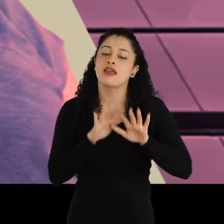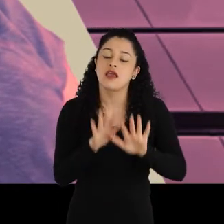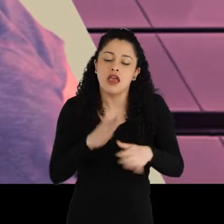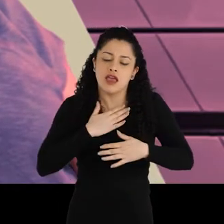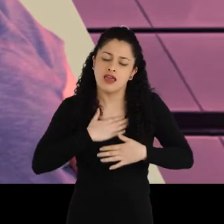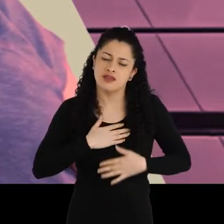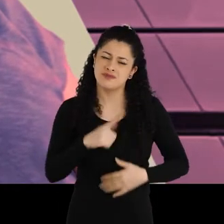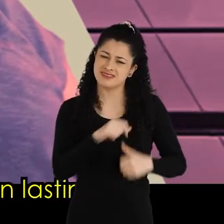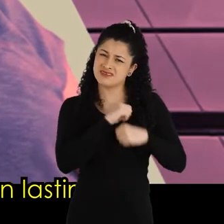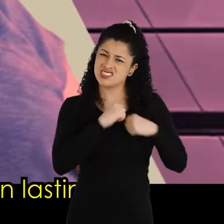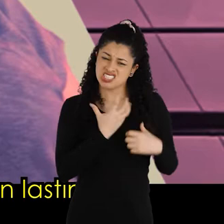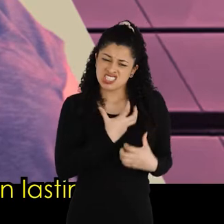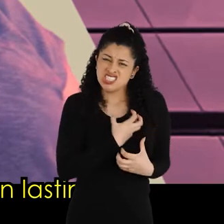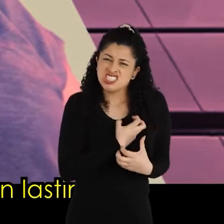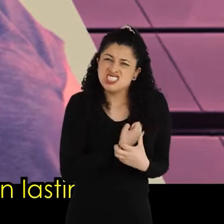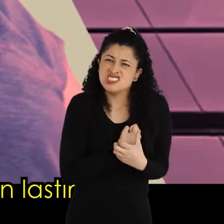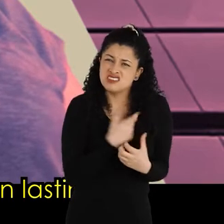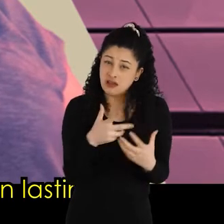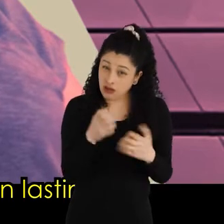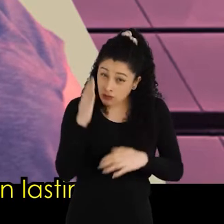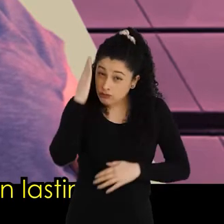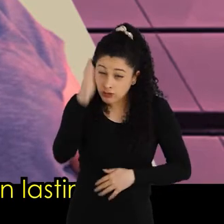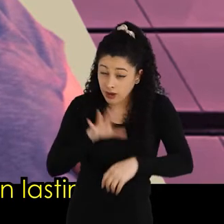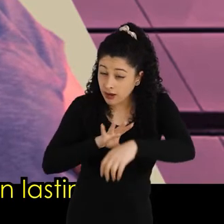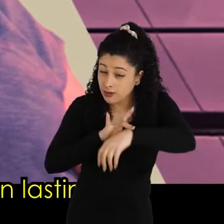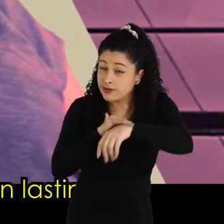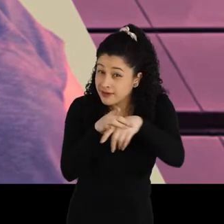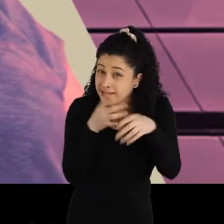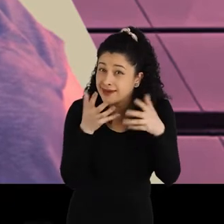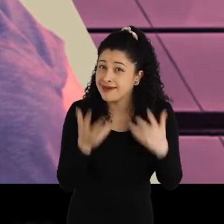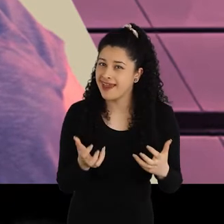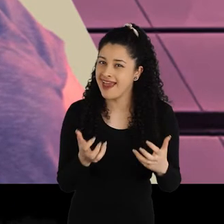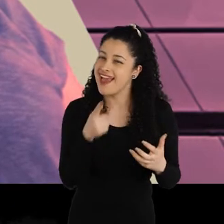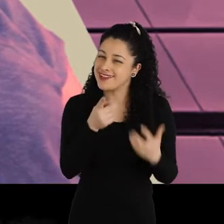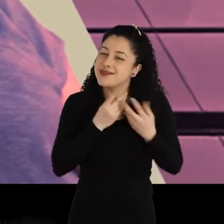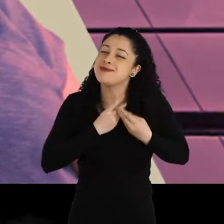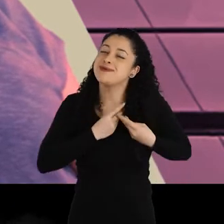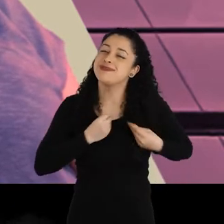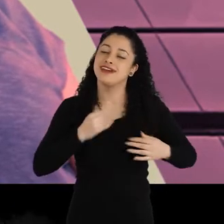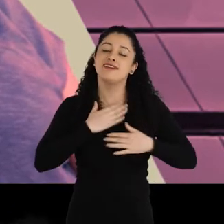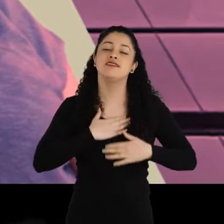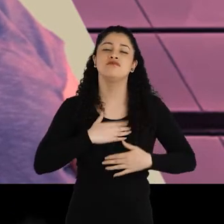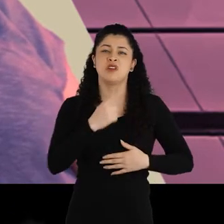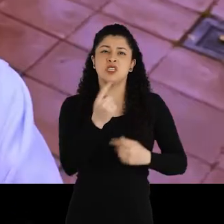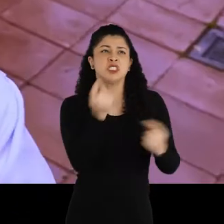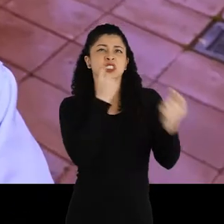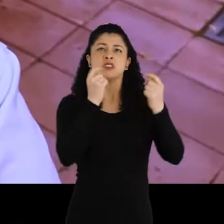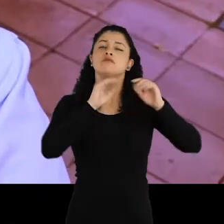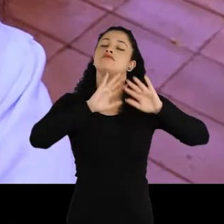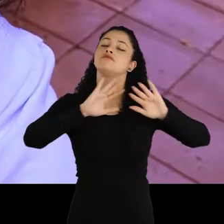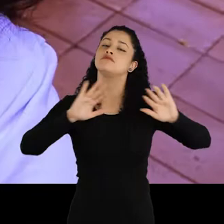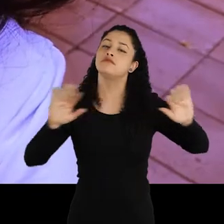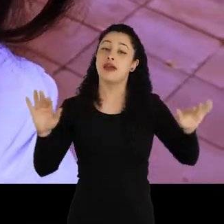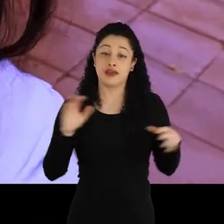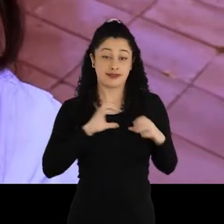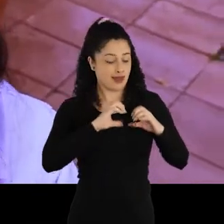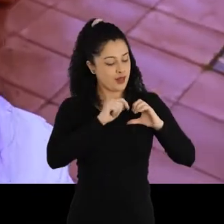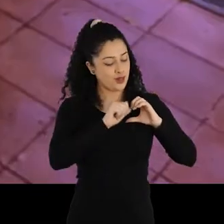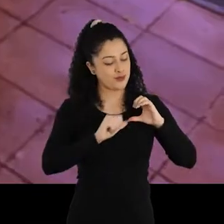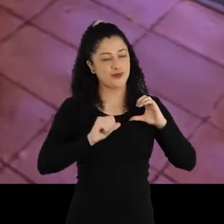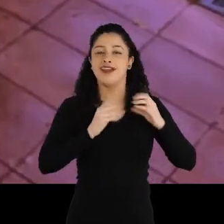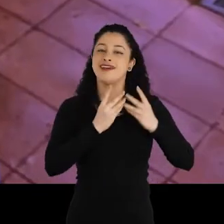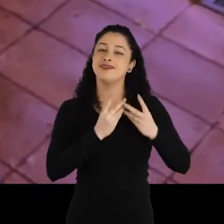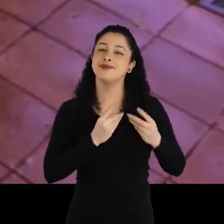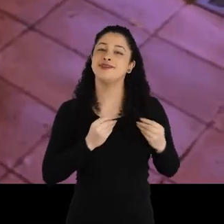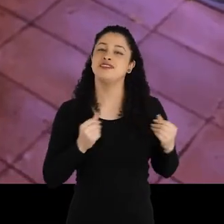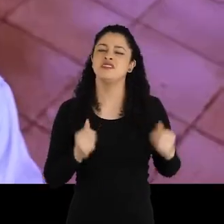ser doctora como yo, debes perdonar a las personas que te han lastimado. Debes operar tu corazón. No puedo por nada.